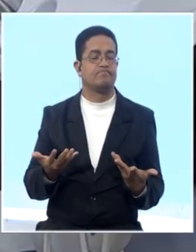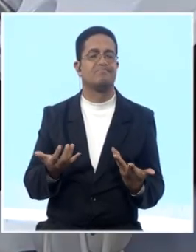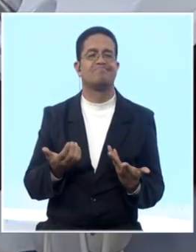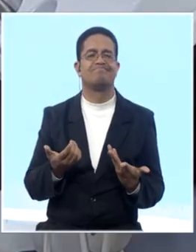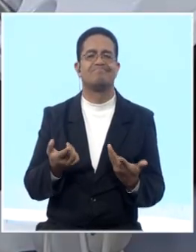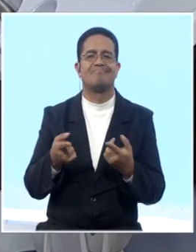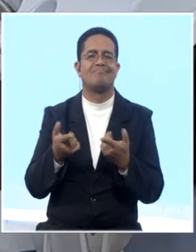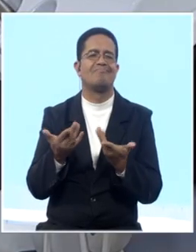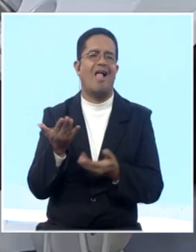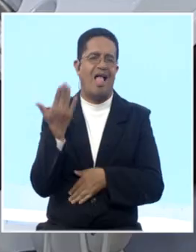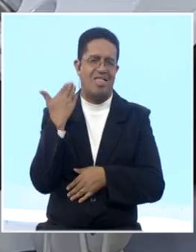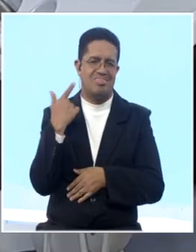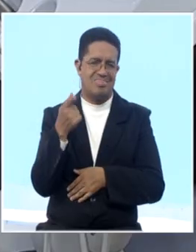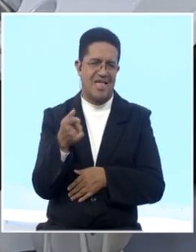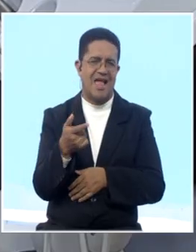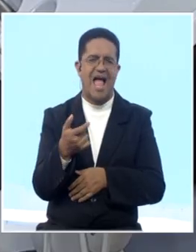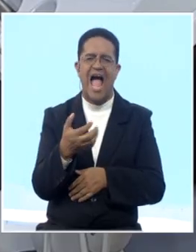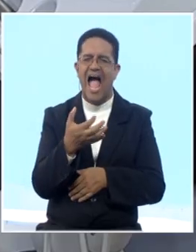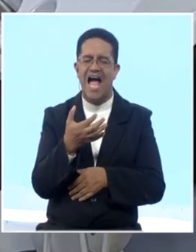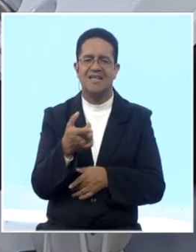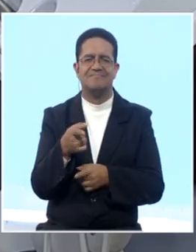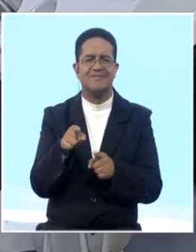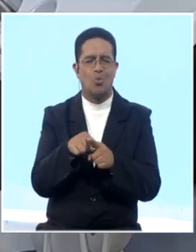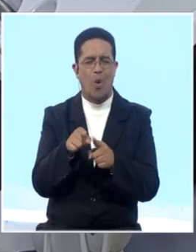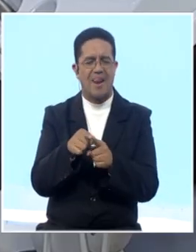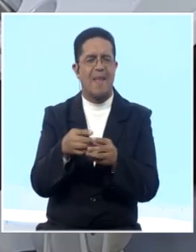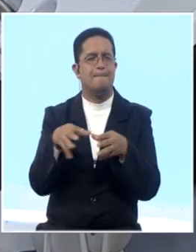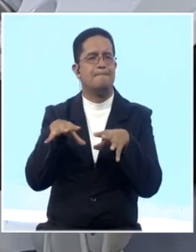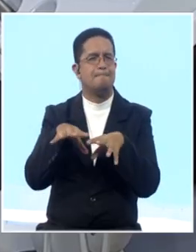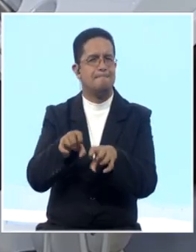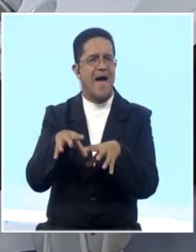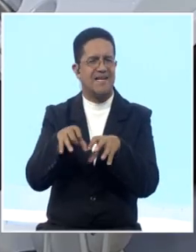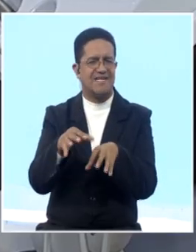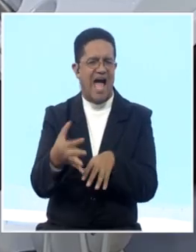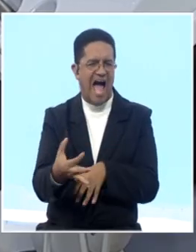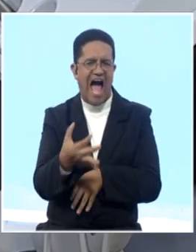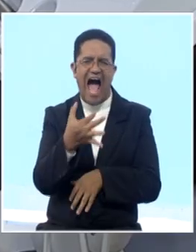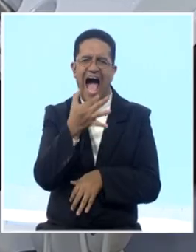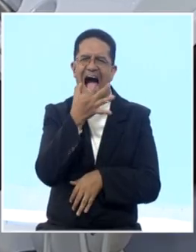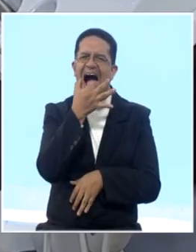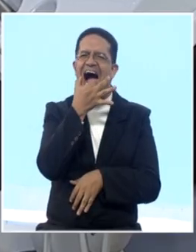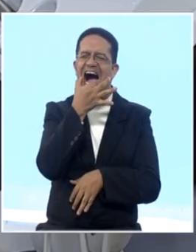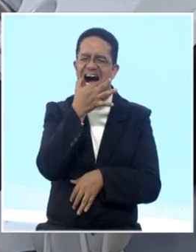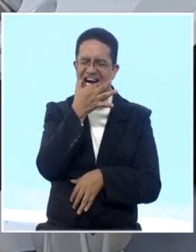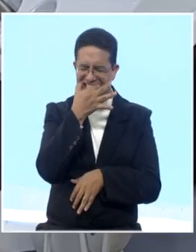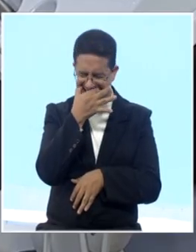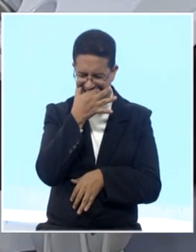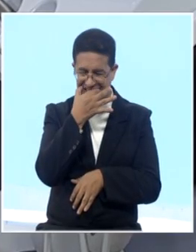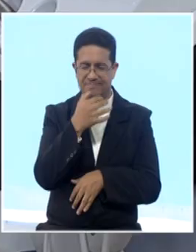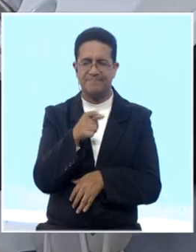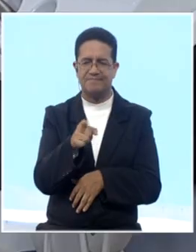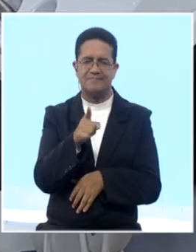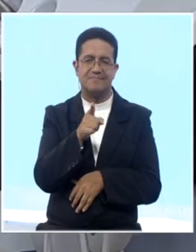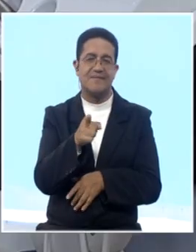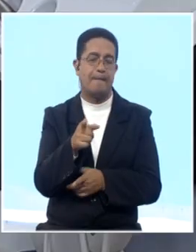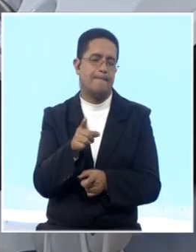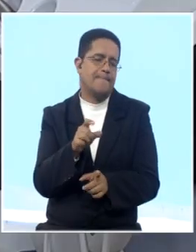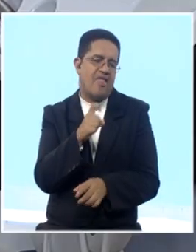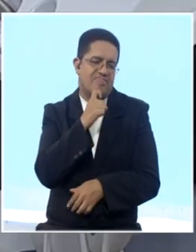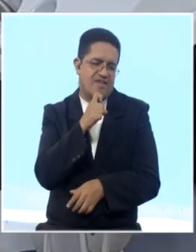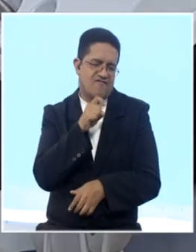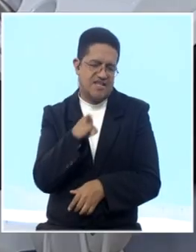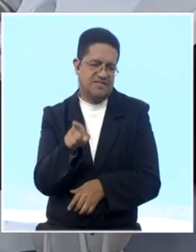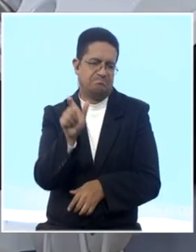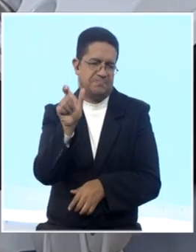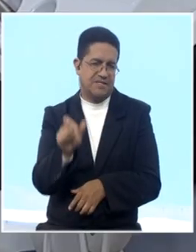de impresiones analógicas que lo hacíamos, como dijo Daniela, con el material de alginato, que es un poco engorroso para el